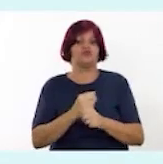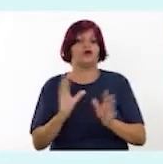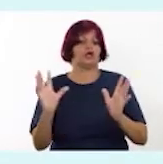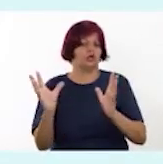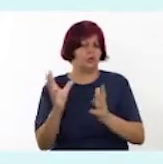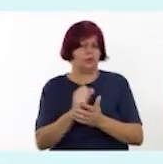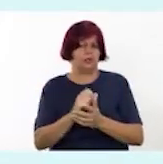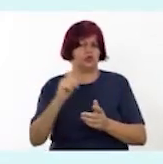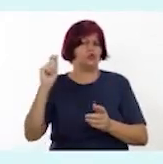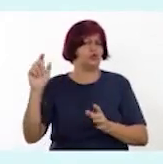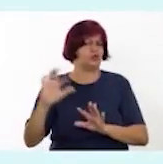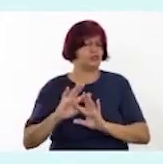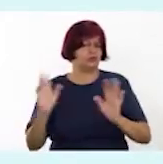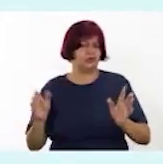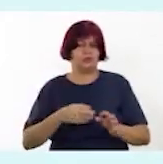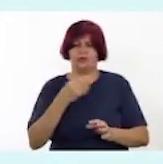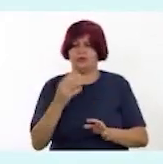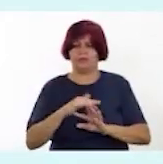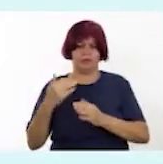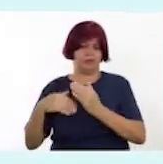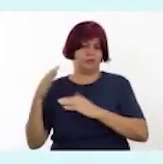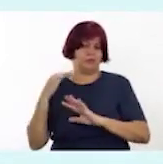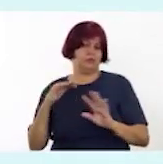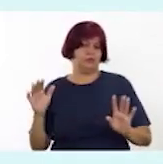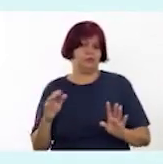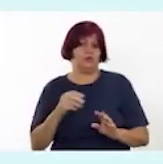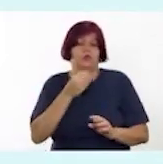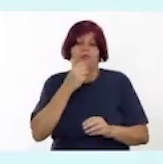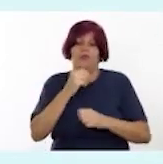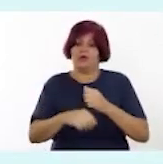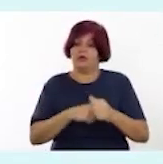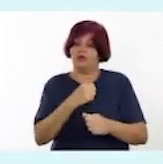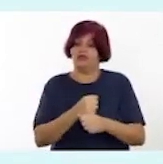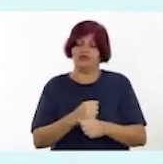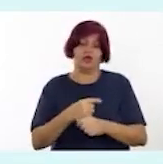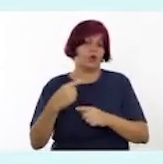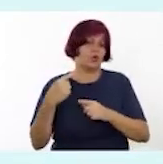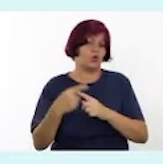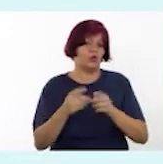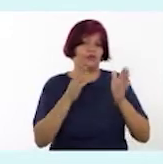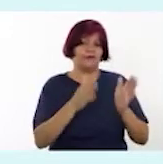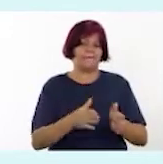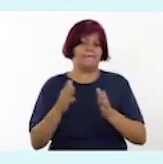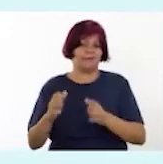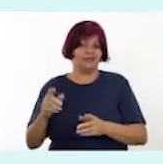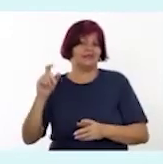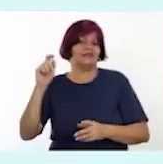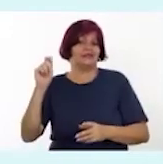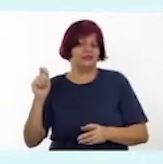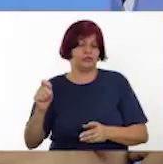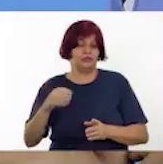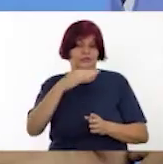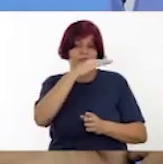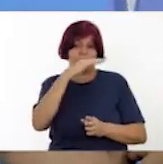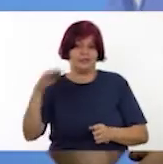de Pitágoras o sencillamente pueden usar cualquier otra parte del teorema de las